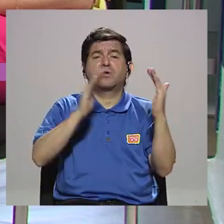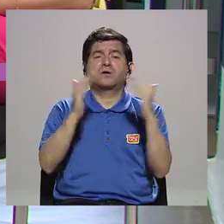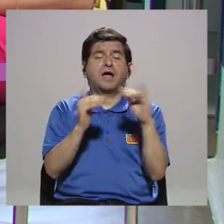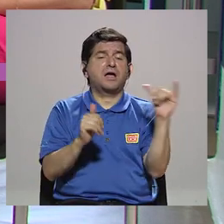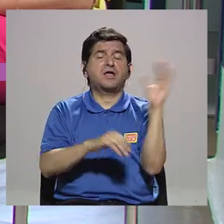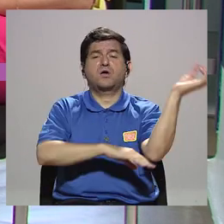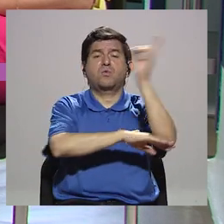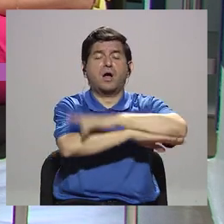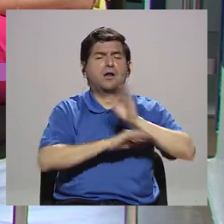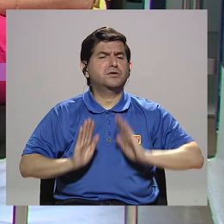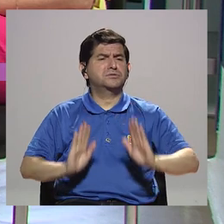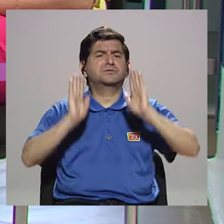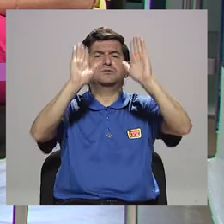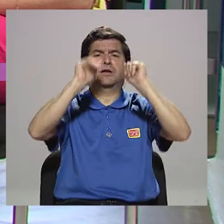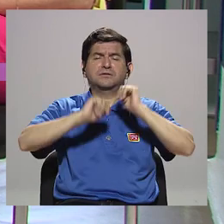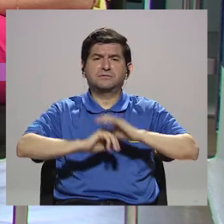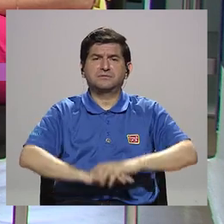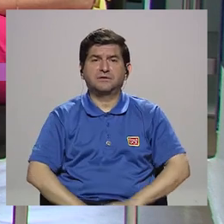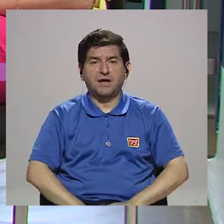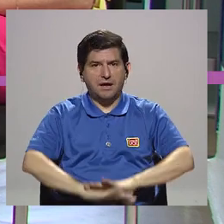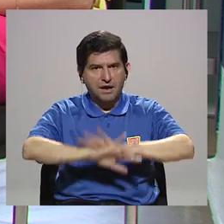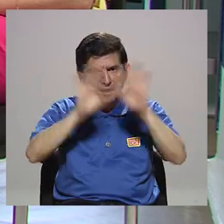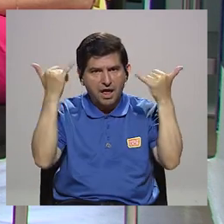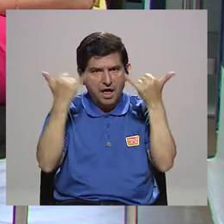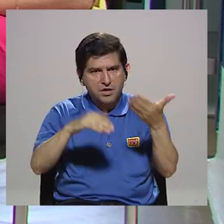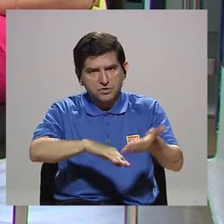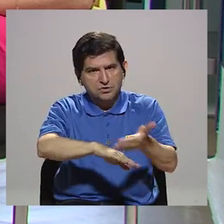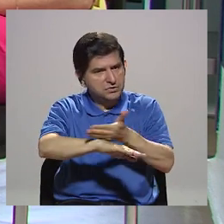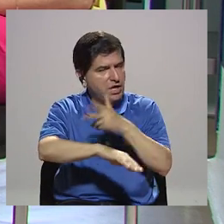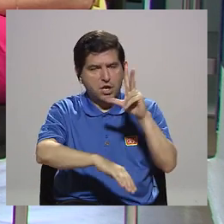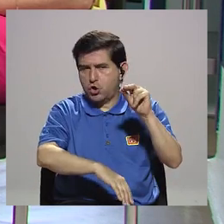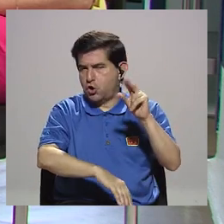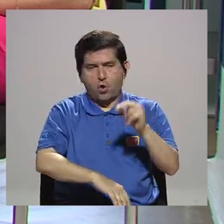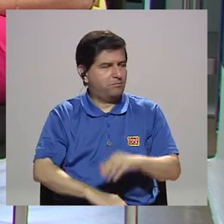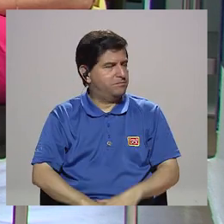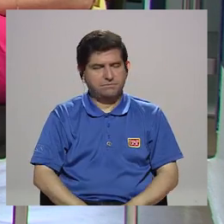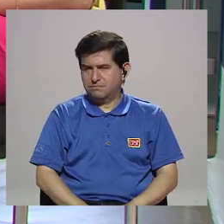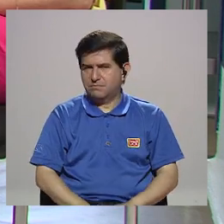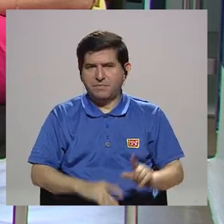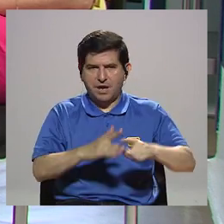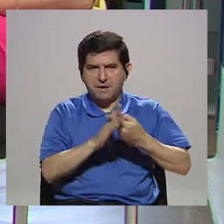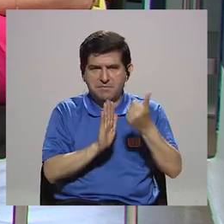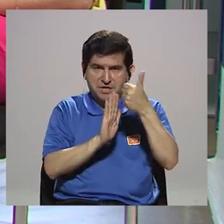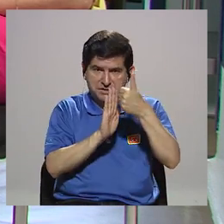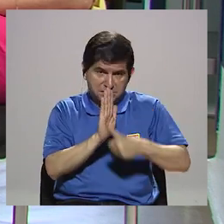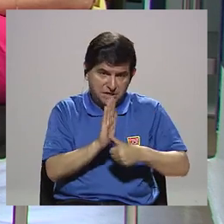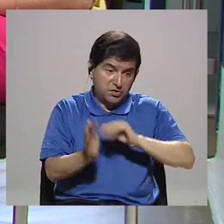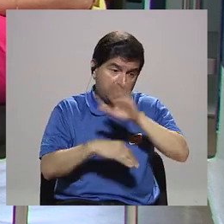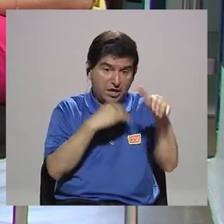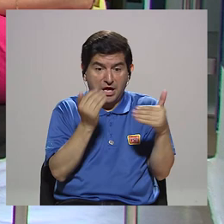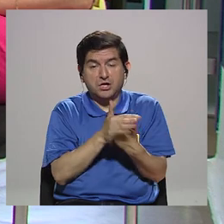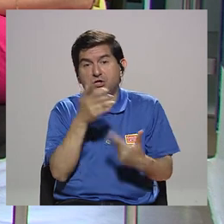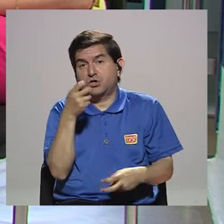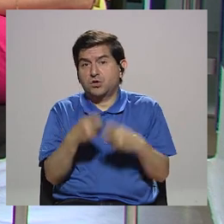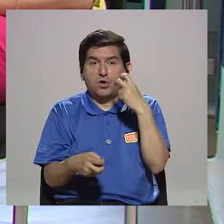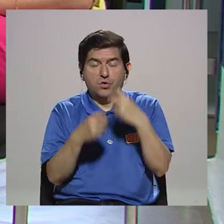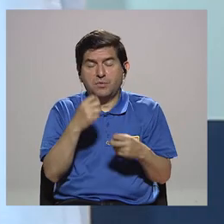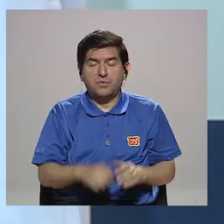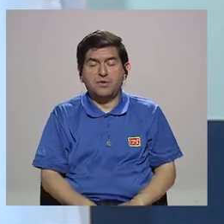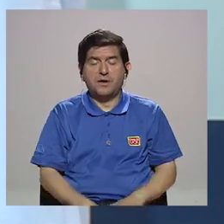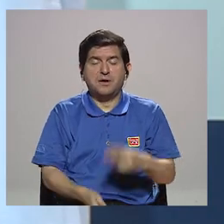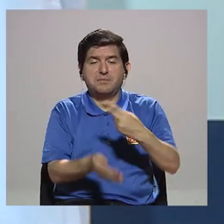para la casa el mismo día, es una maravilla. Claro, si ya está avanzada, no, comienza la cirugía y comienza todo el